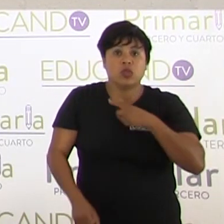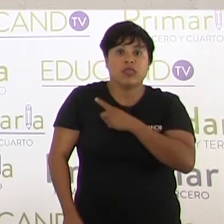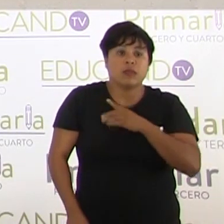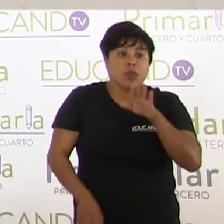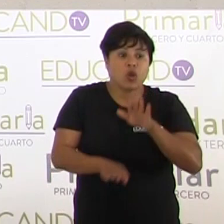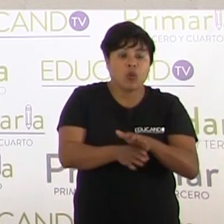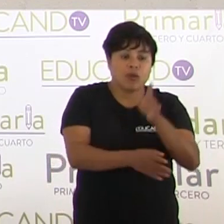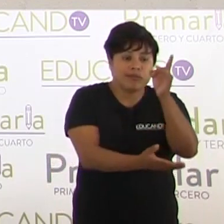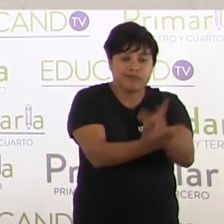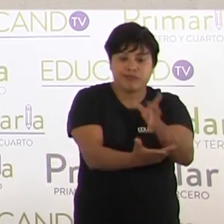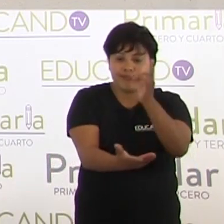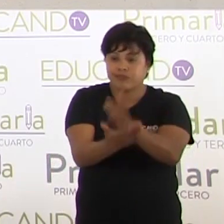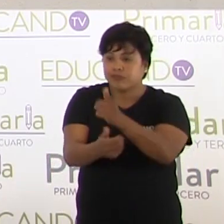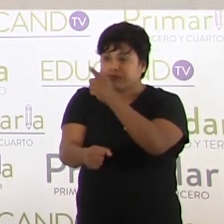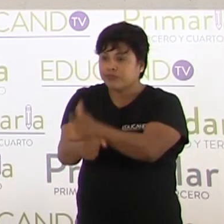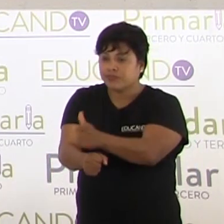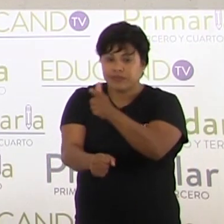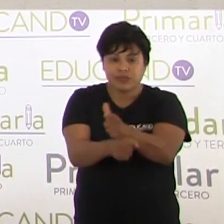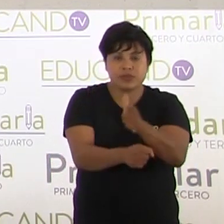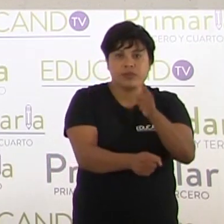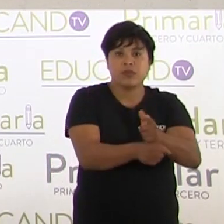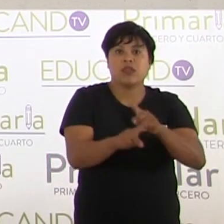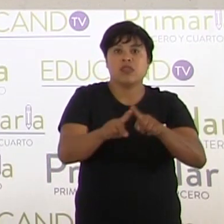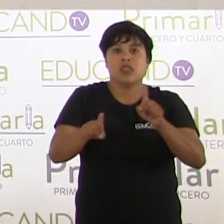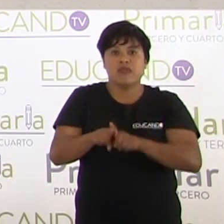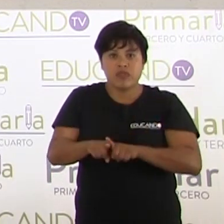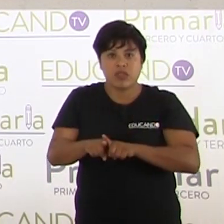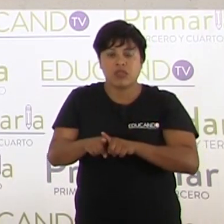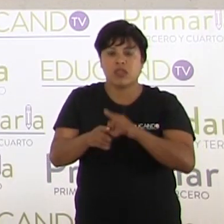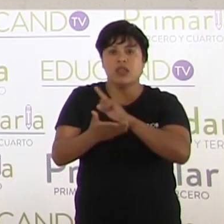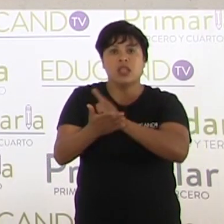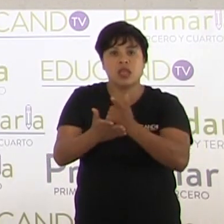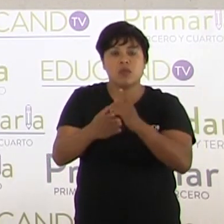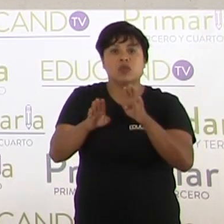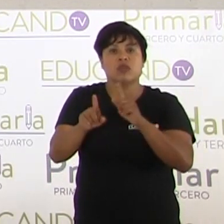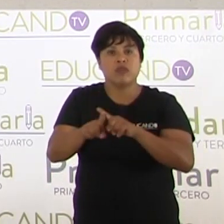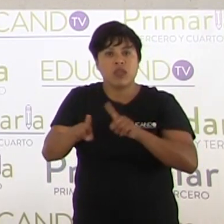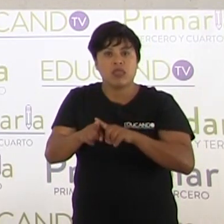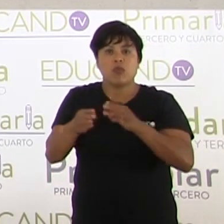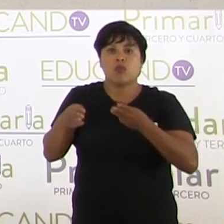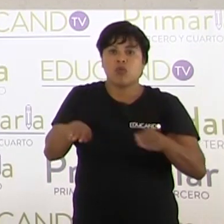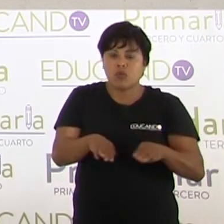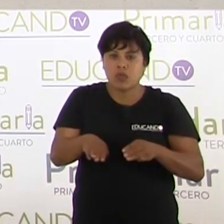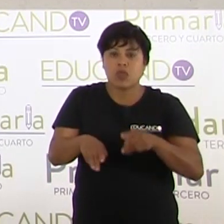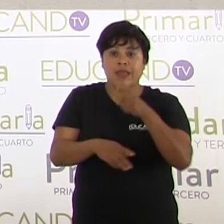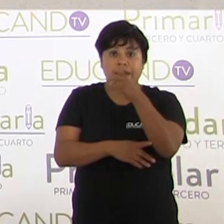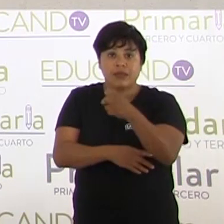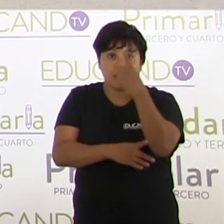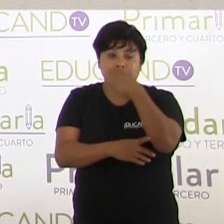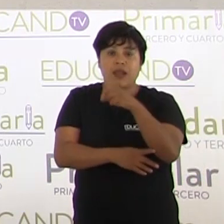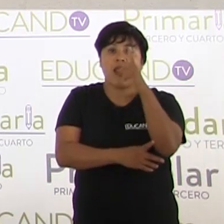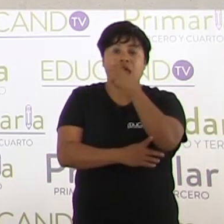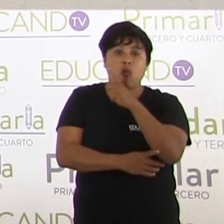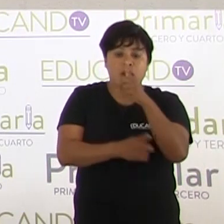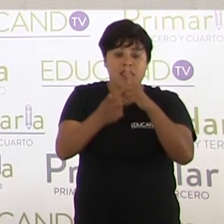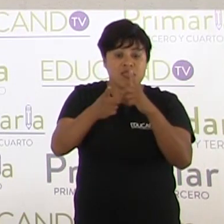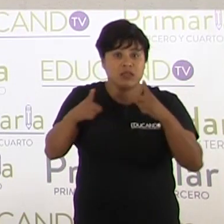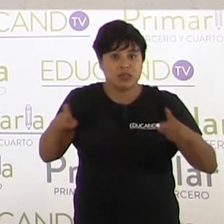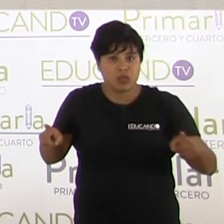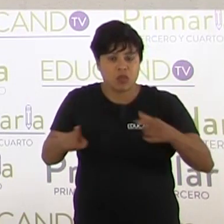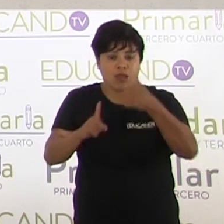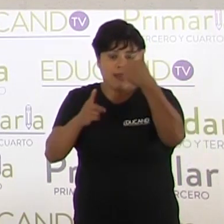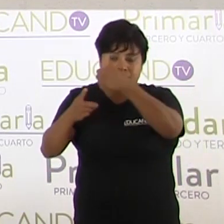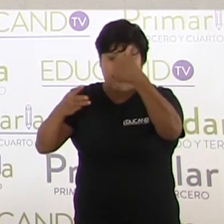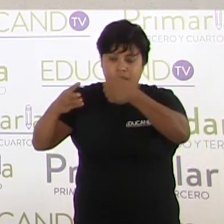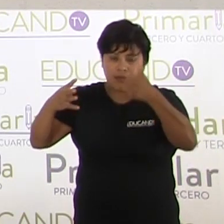lírica que se va a ir desarrollando, el lenguaje que van a ir desarrollando cada uno de